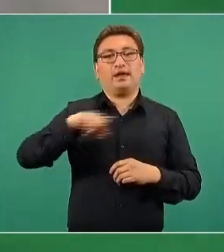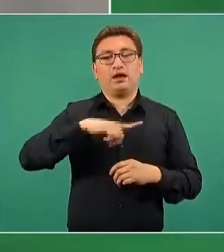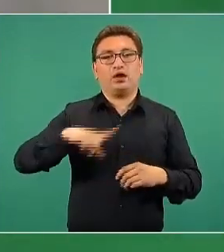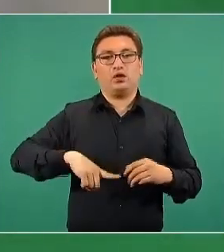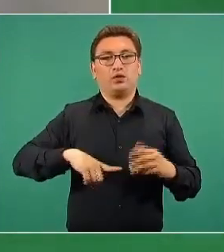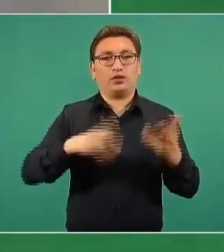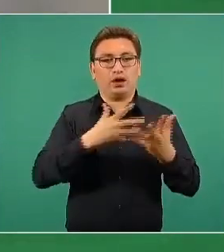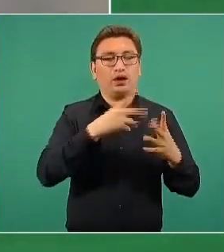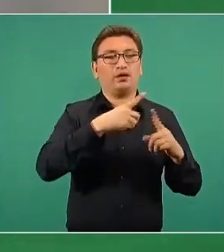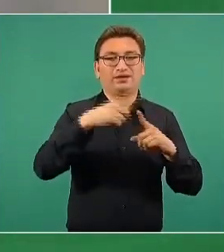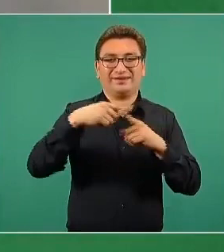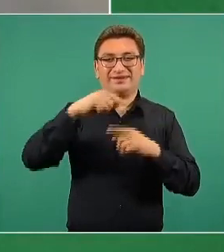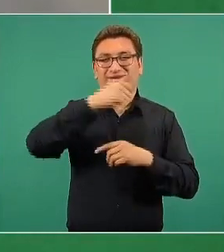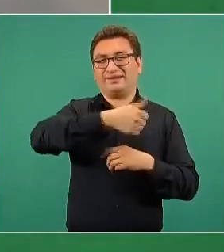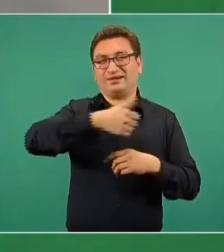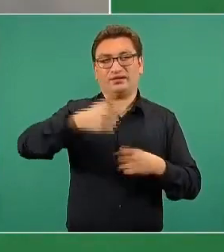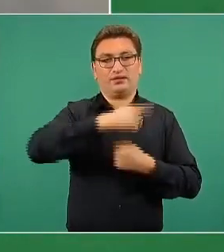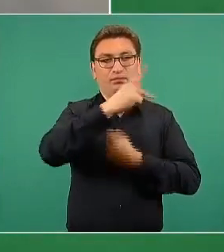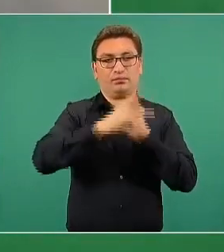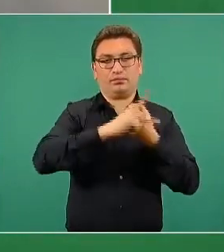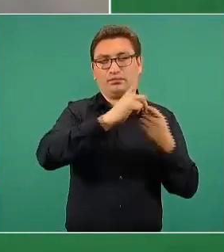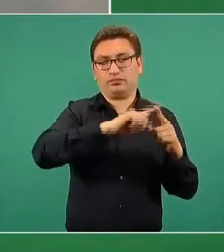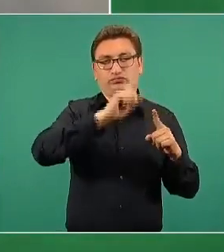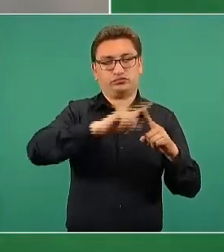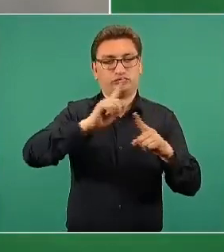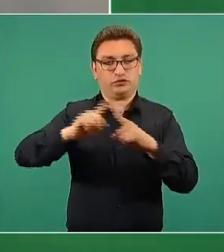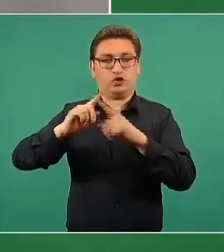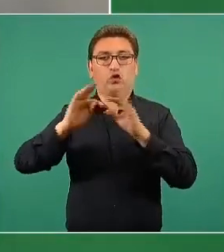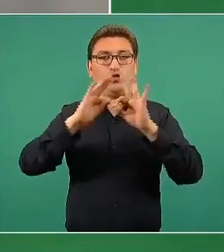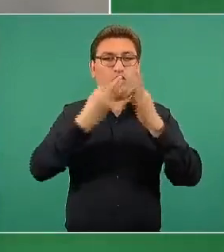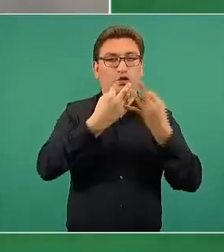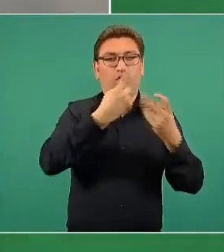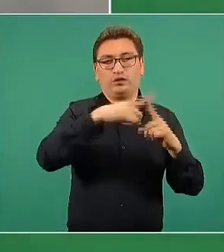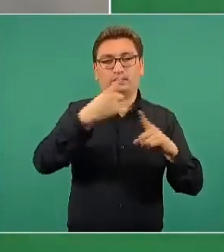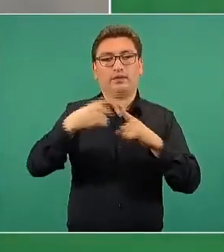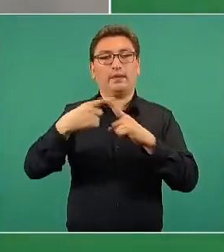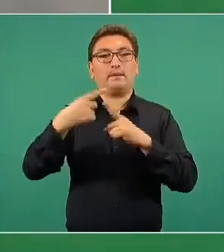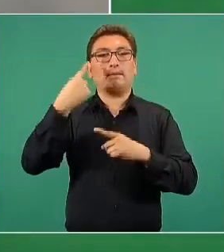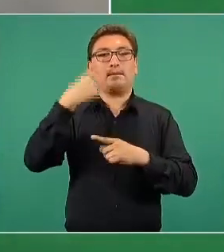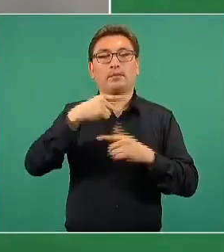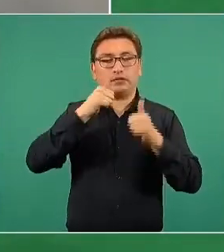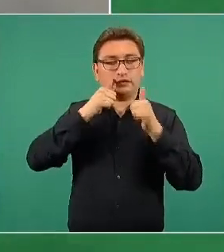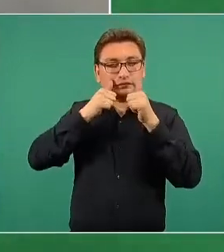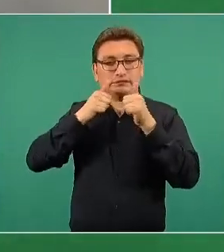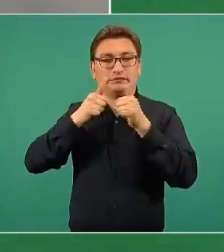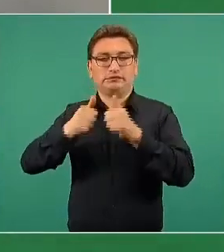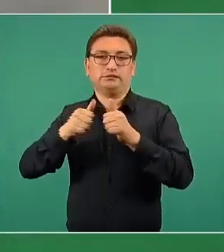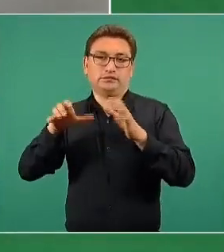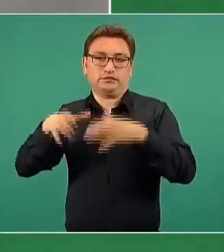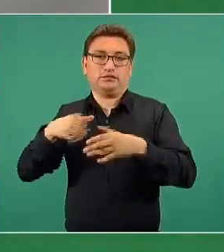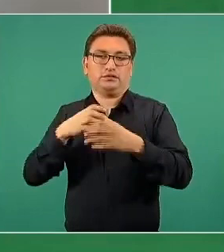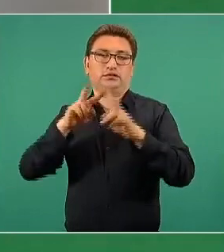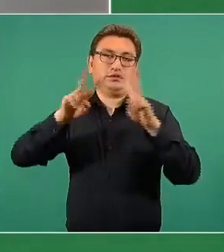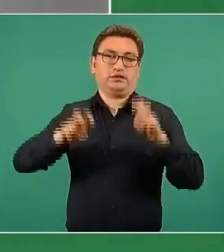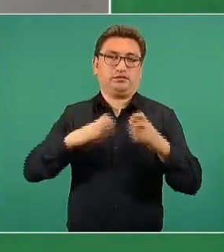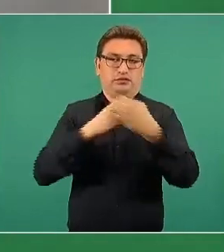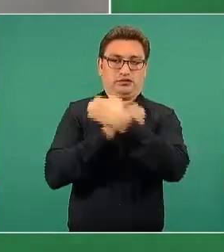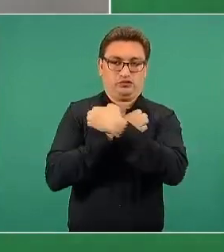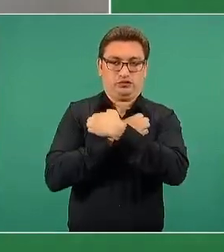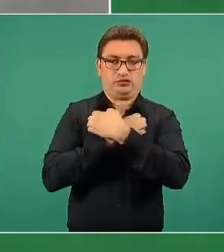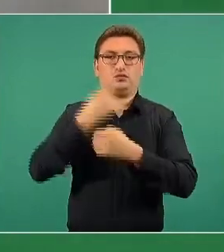los diferentes países y diferentes modalidades, que tomemos en cuenta al sector educativo para